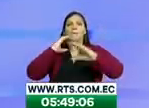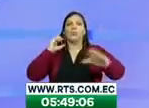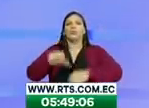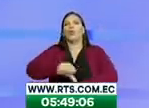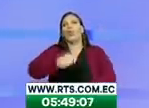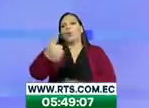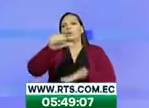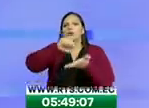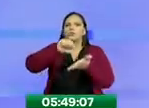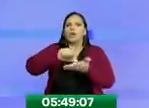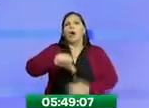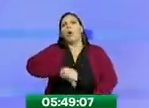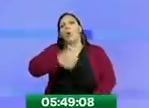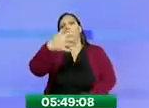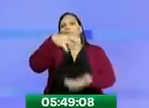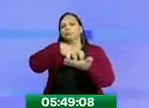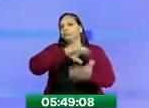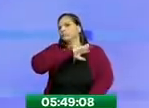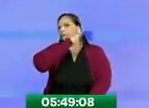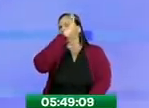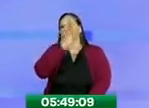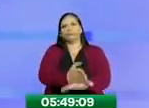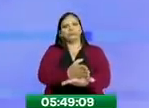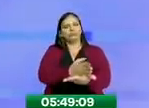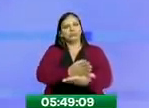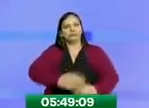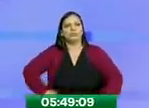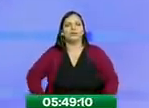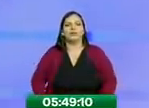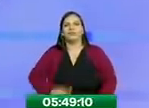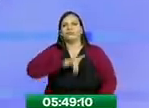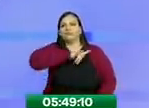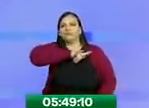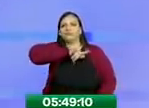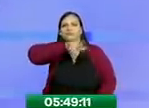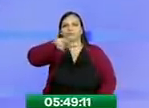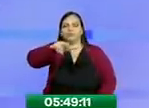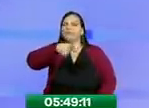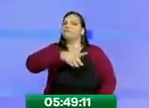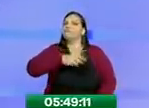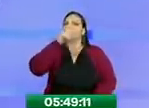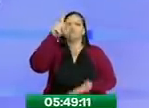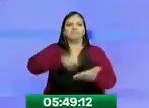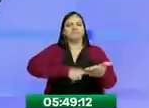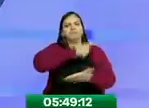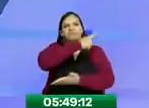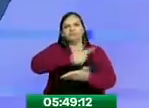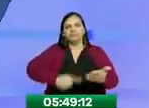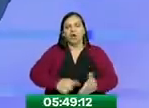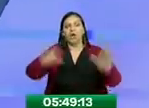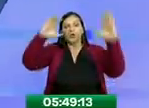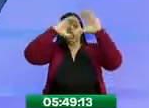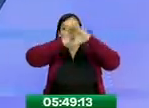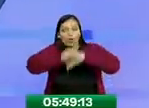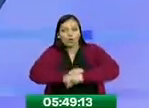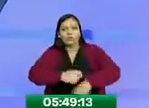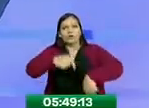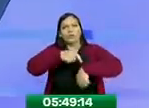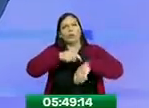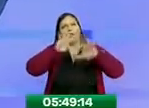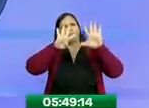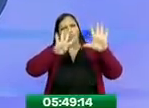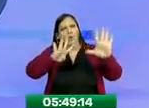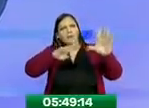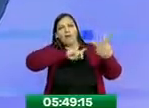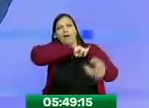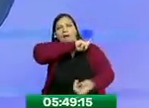vuelos domésticos. El toque de queda regirá desde las 9 de la noche a las 5 de la mañana. Nuestro compañero Carlos